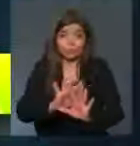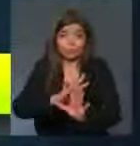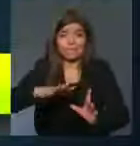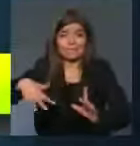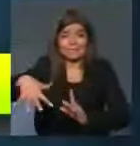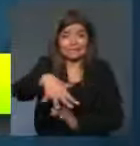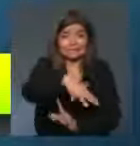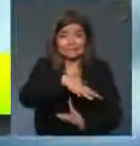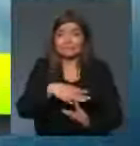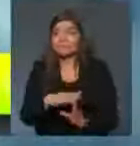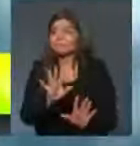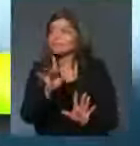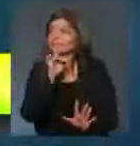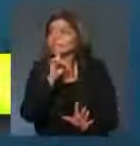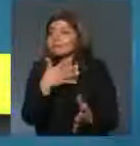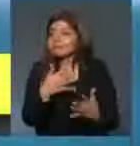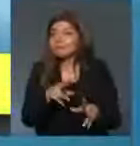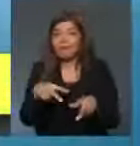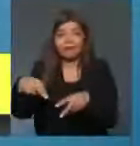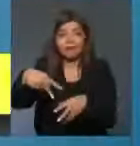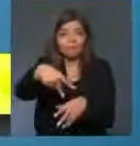¿Falta mucho para auto esto?